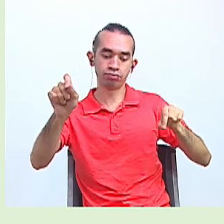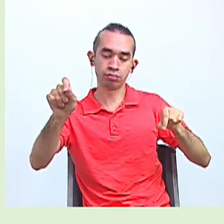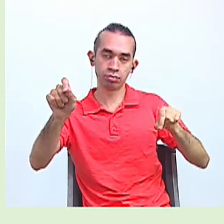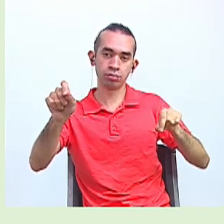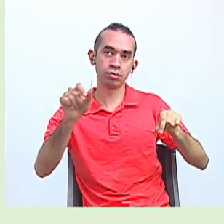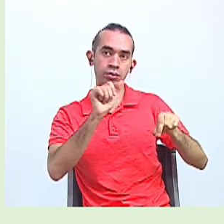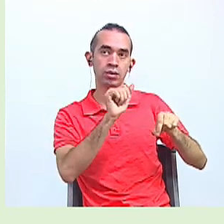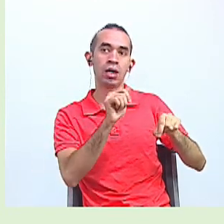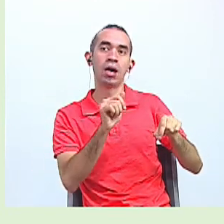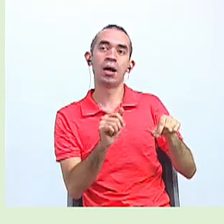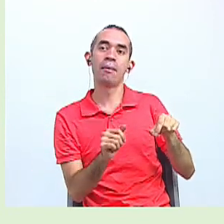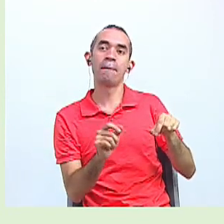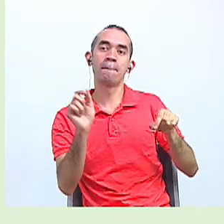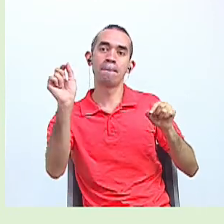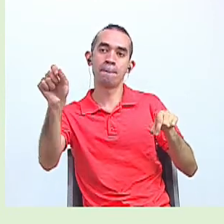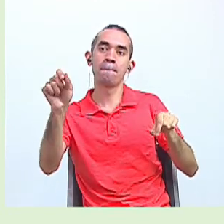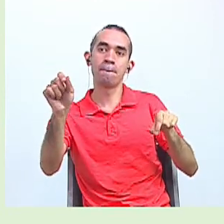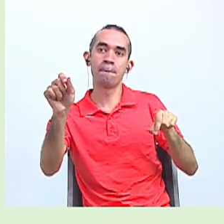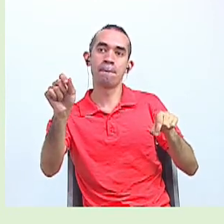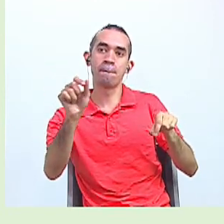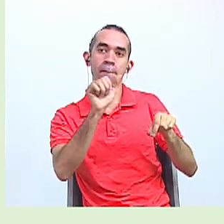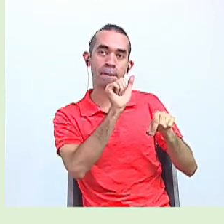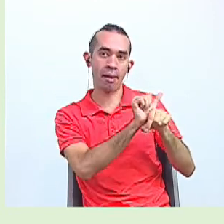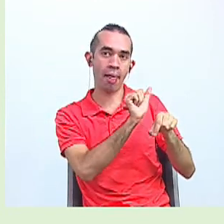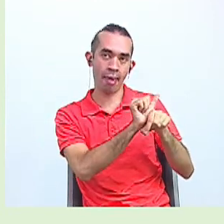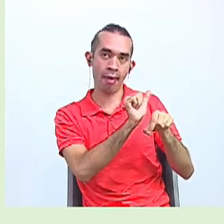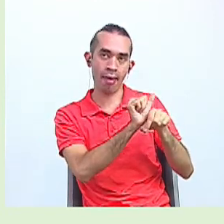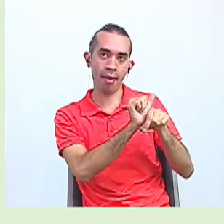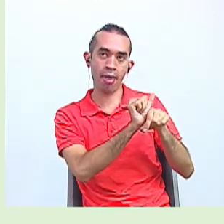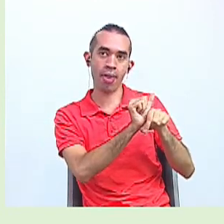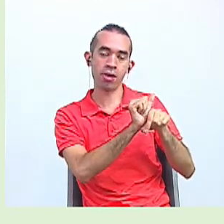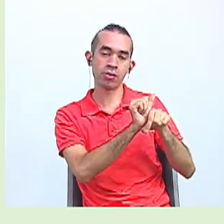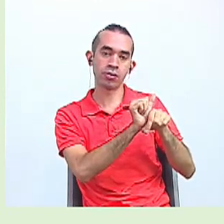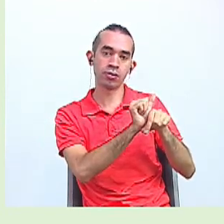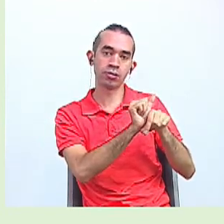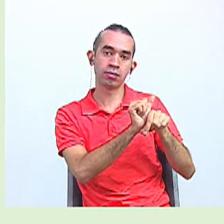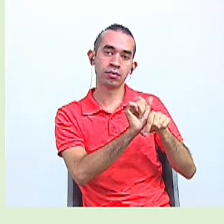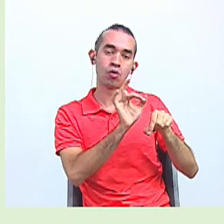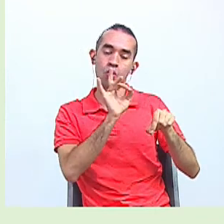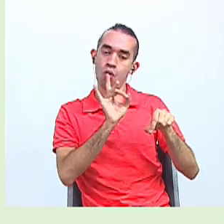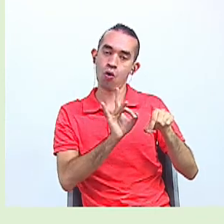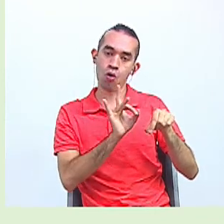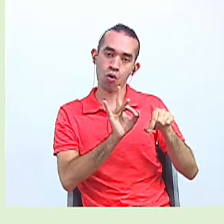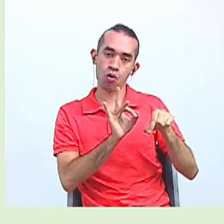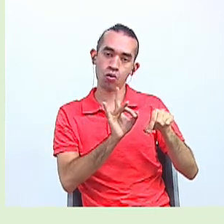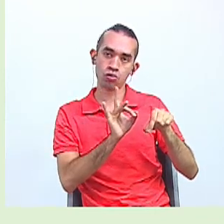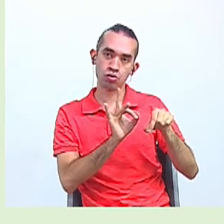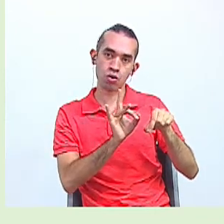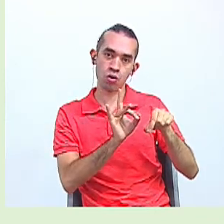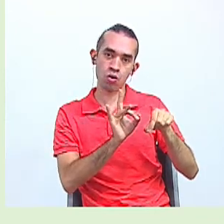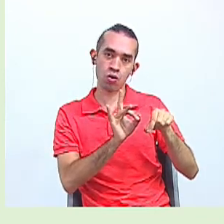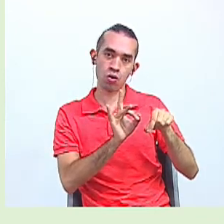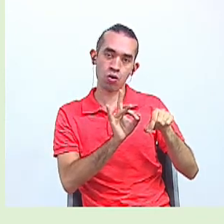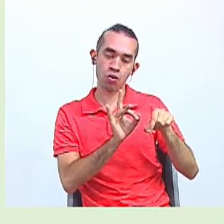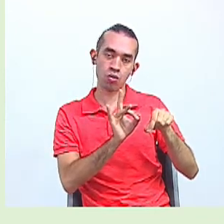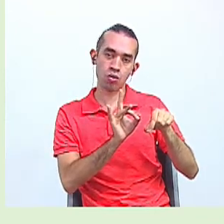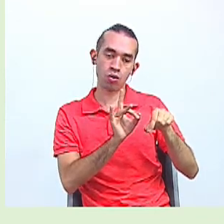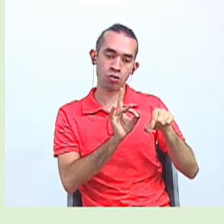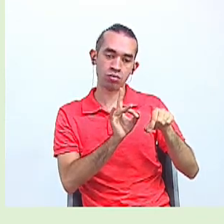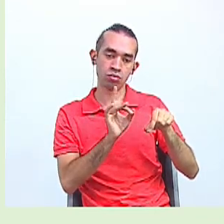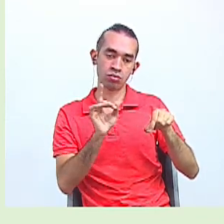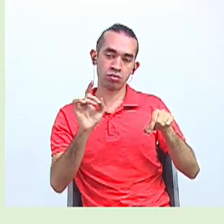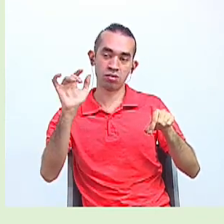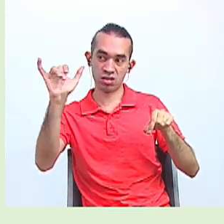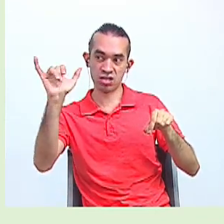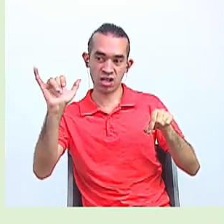el punto A, con su par ordenado, que nos indica 8 unidades en el eje X y 0 en el eje